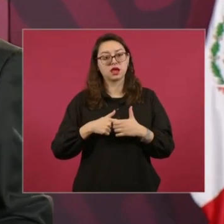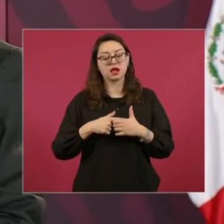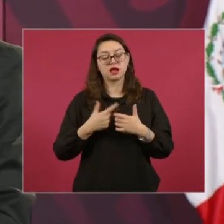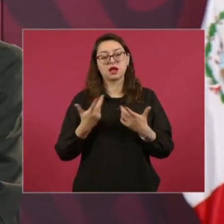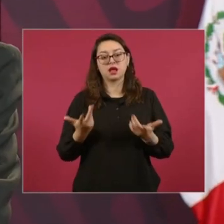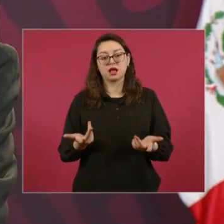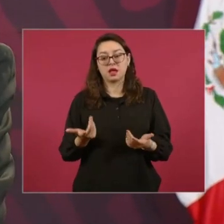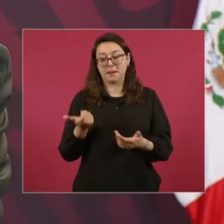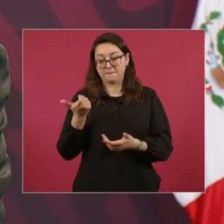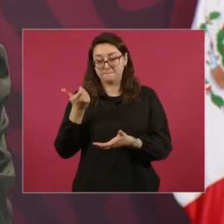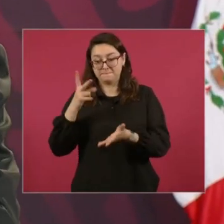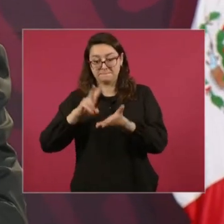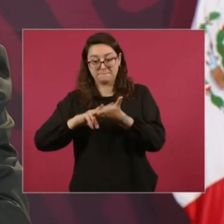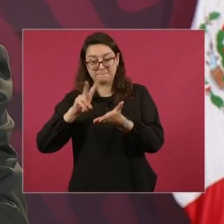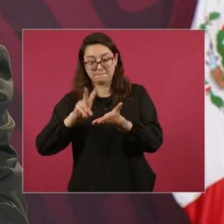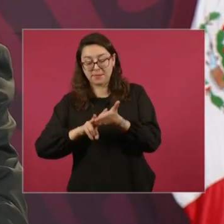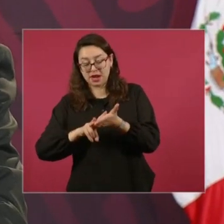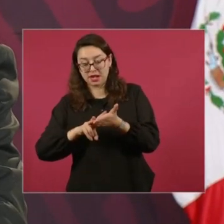con lo que cuestan